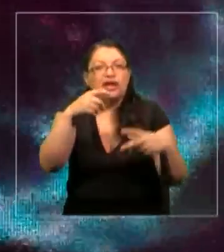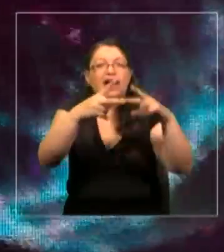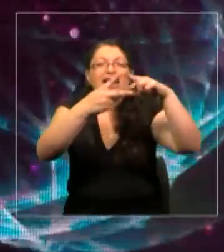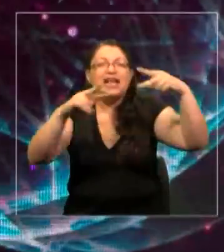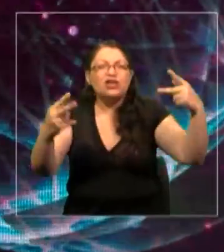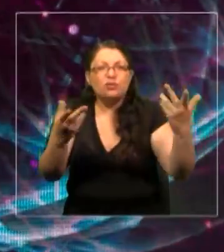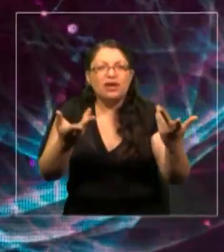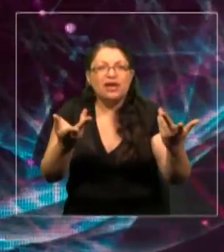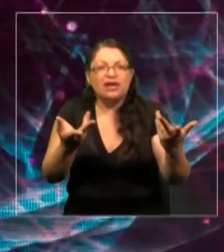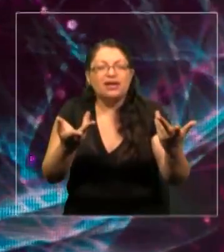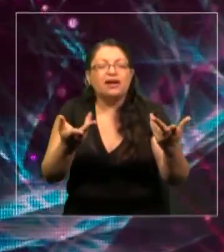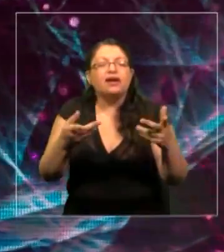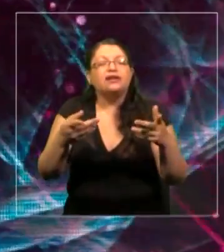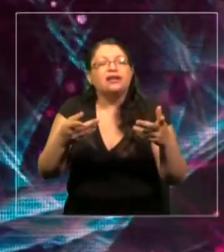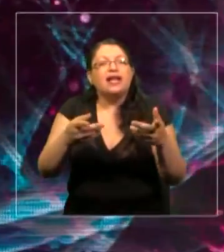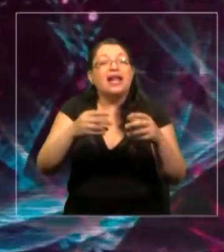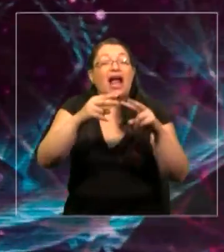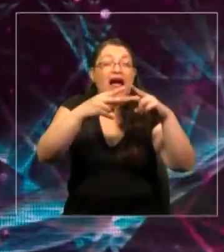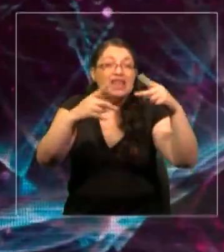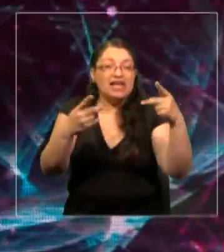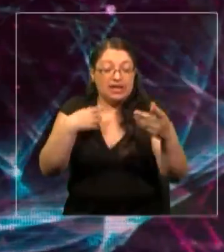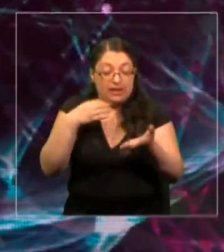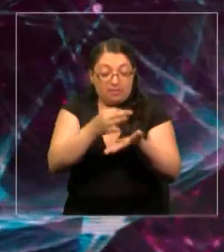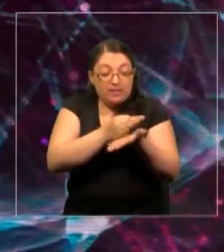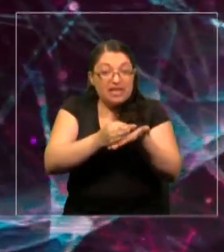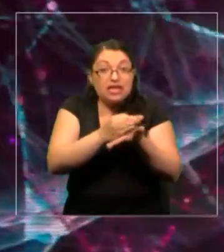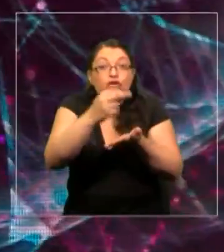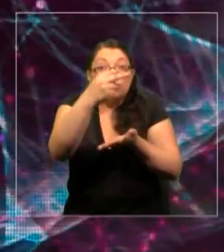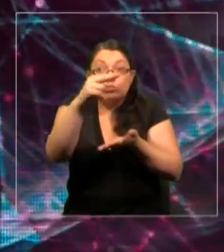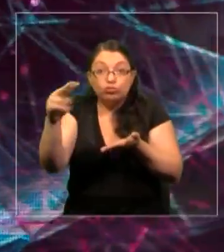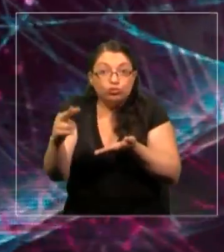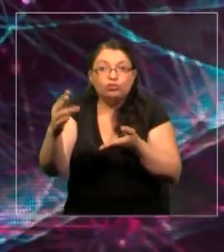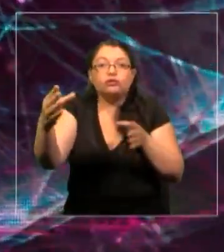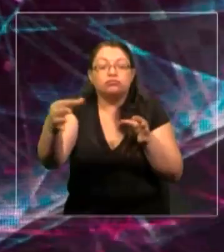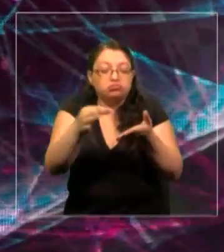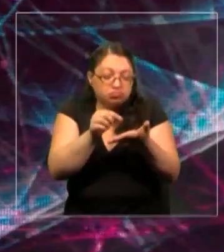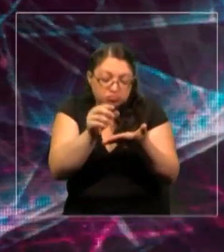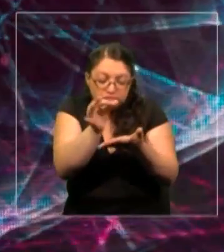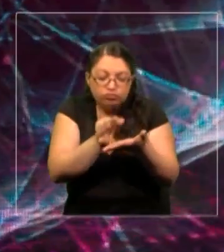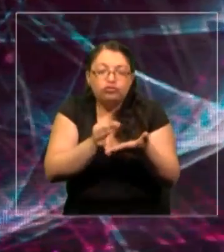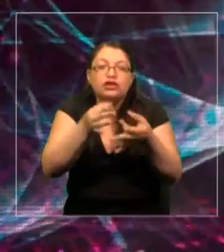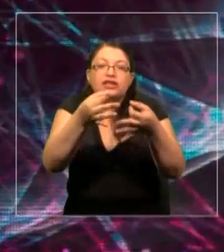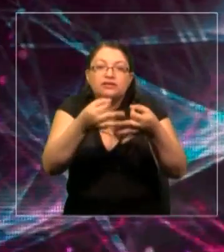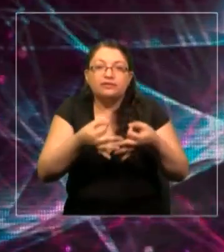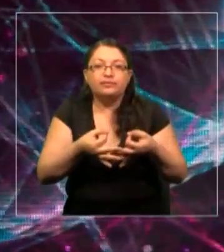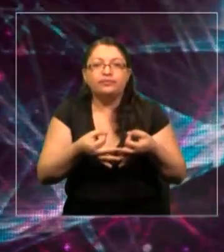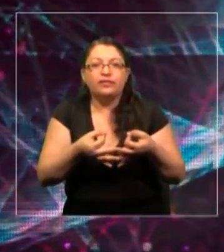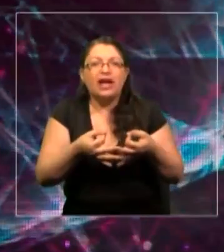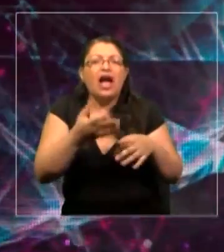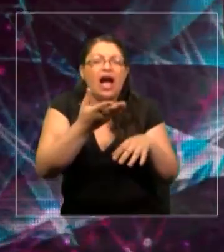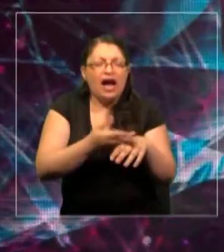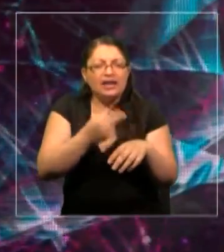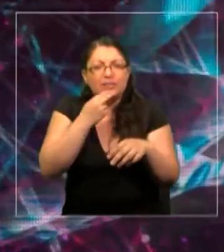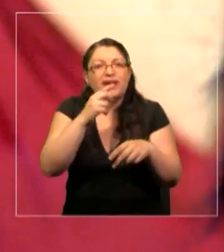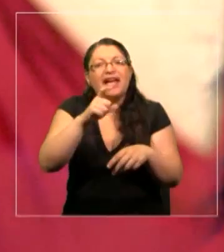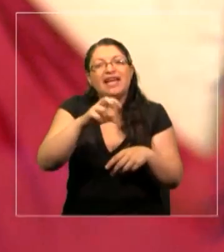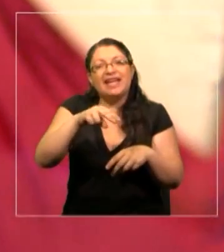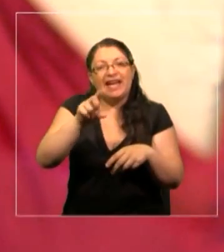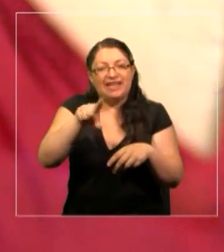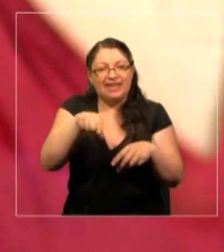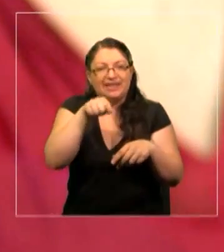toma de los ADNs de mis células y las suyas. Y ahí en el genoma existe lo que se llaman genes. Y en estos